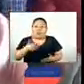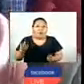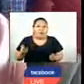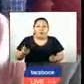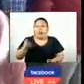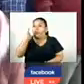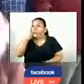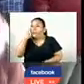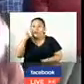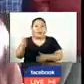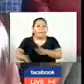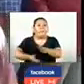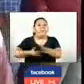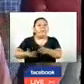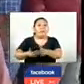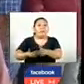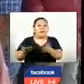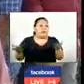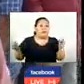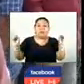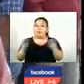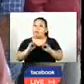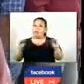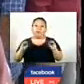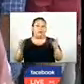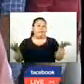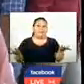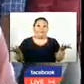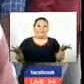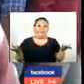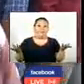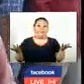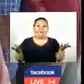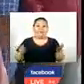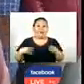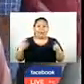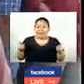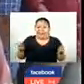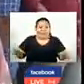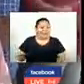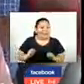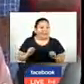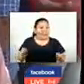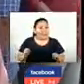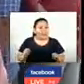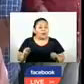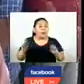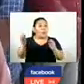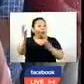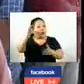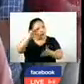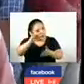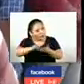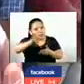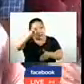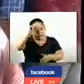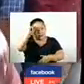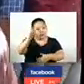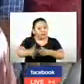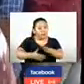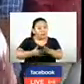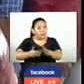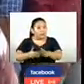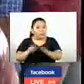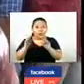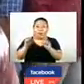de donde comenzar o sea estamos a cero no tenemos no nos ha quedado nada para poder seguir trabajando y no